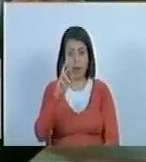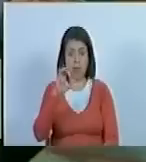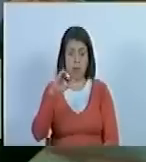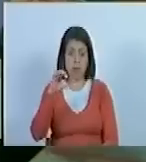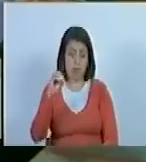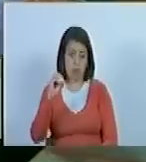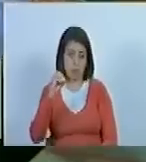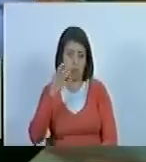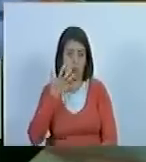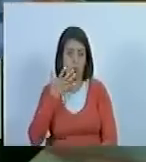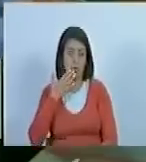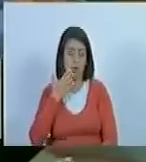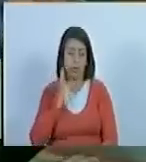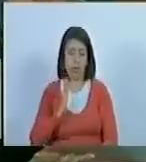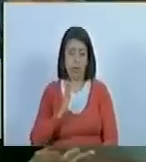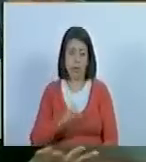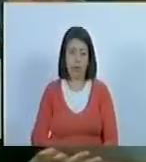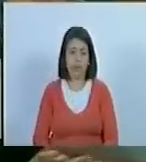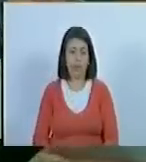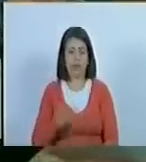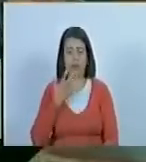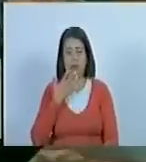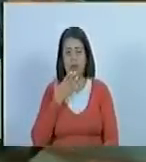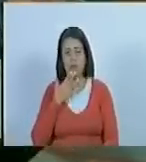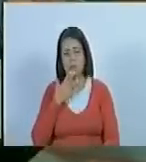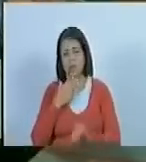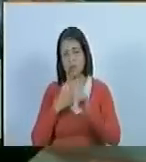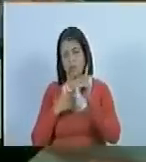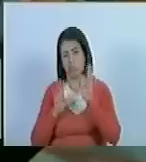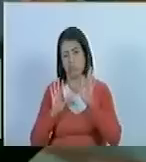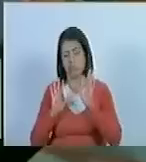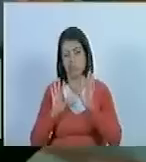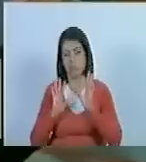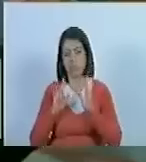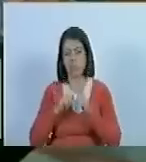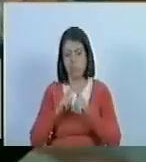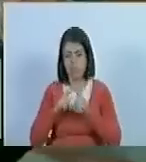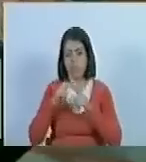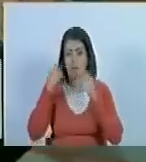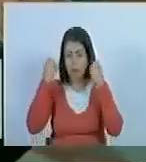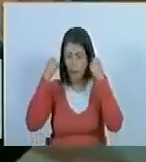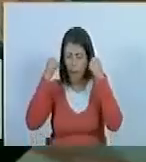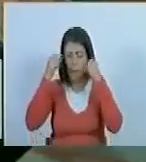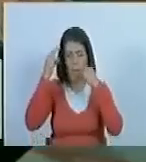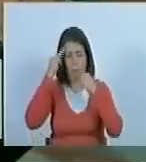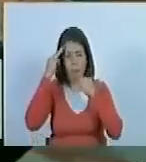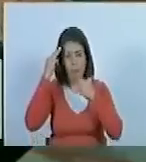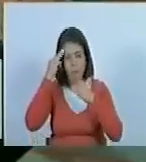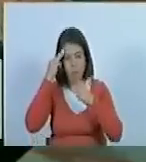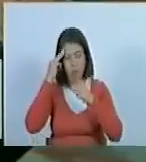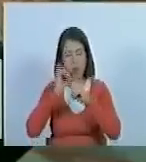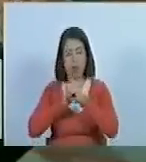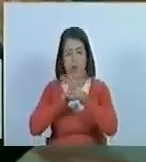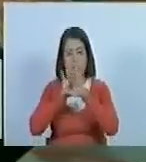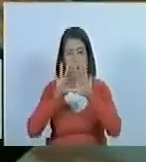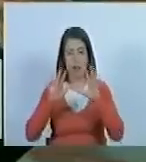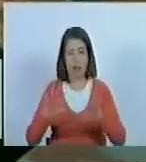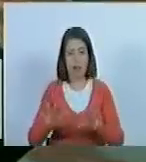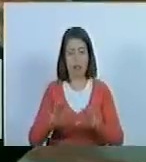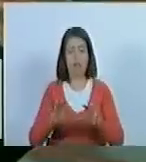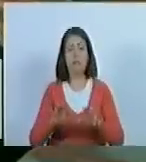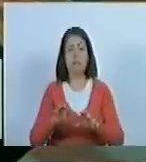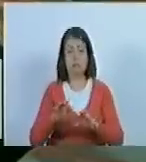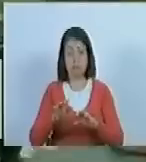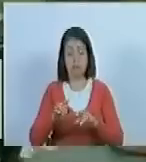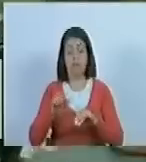ejemplo, por poner un ejemplo, ¿no? Entonces es muy bueno hacer este ejercicio de memoria para tenerlo claro. El cenit del